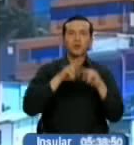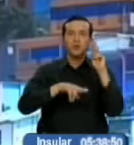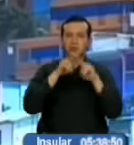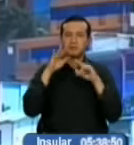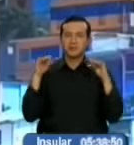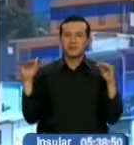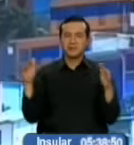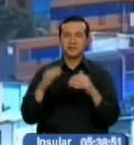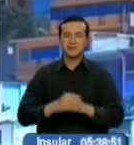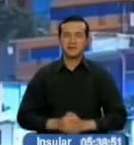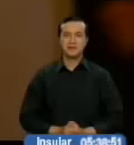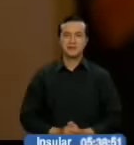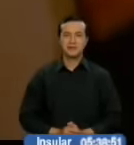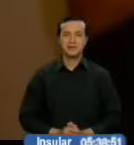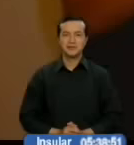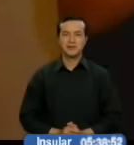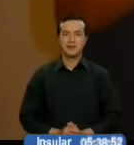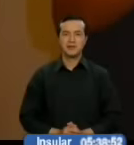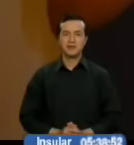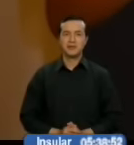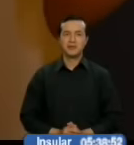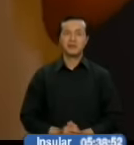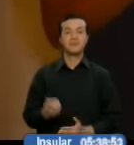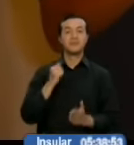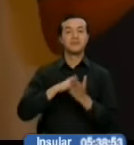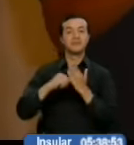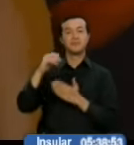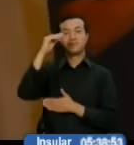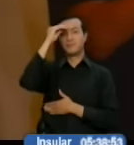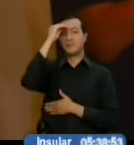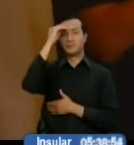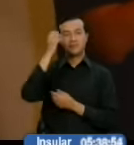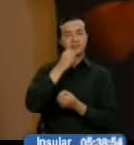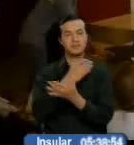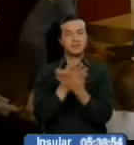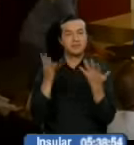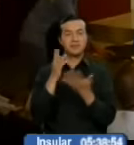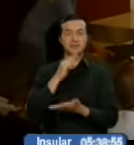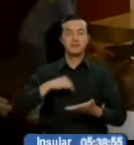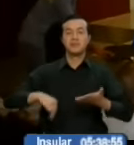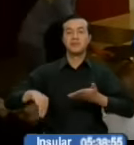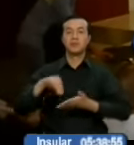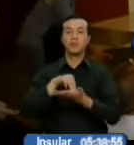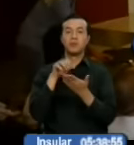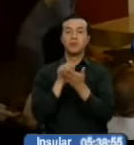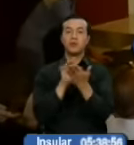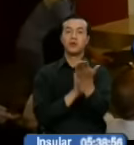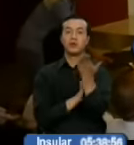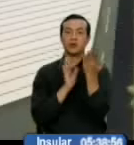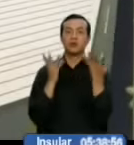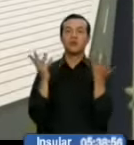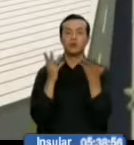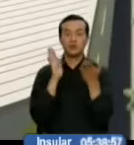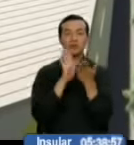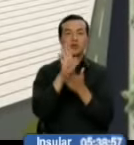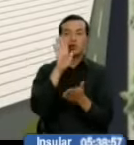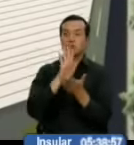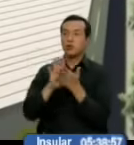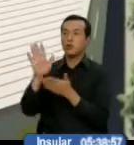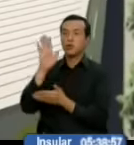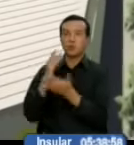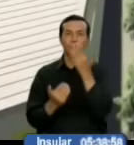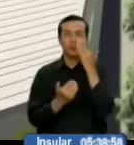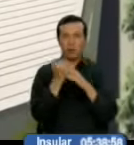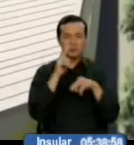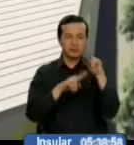estas construcciones. El Ministerio de Educación dio a conocer en Manabí el proyecto de unidades educativas del siglo